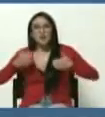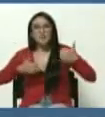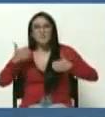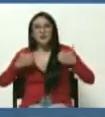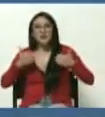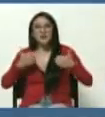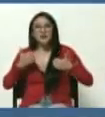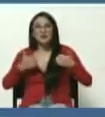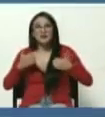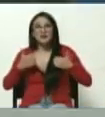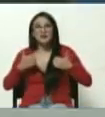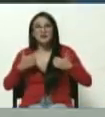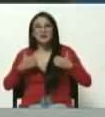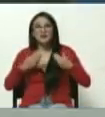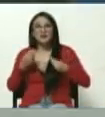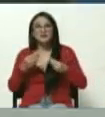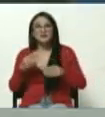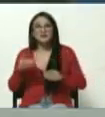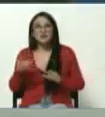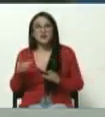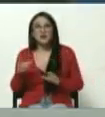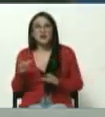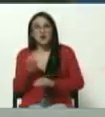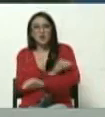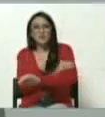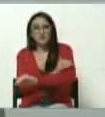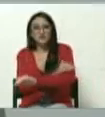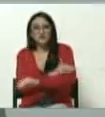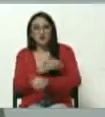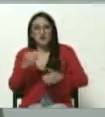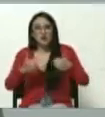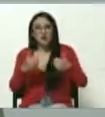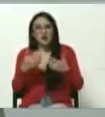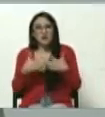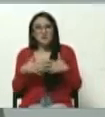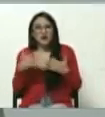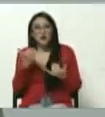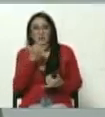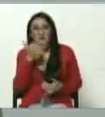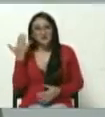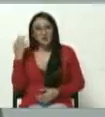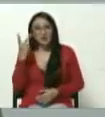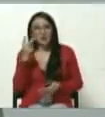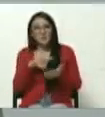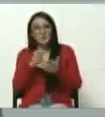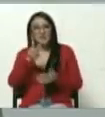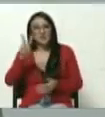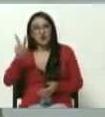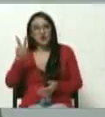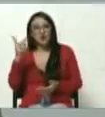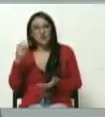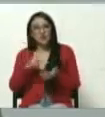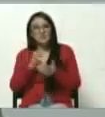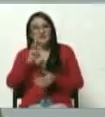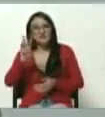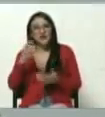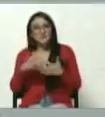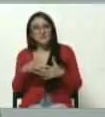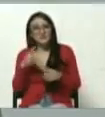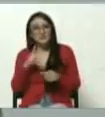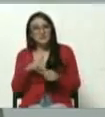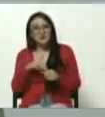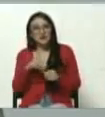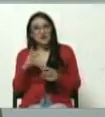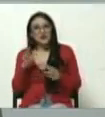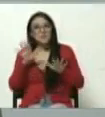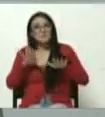que ha realizado la derecha venezolana con Monómeros a lo sucedido en 2002-2003 con nuestra gran empresa petrolera, con el